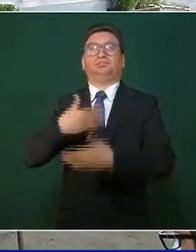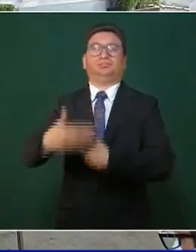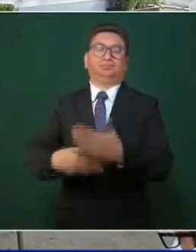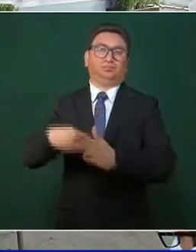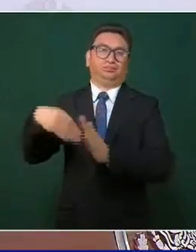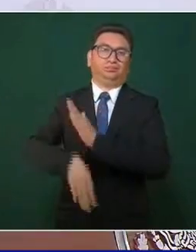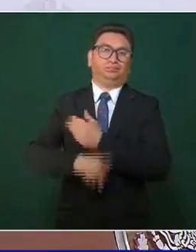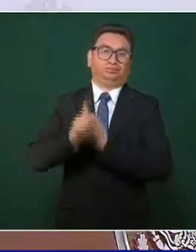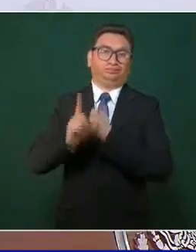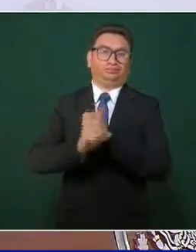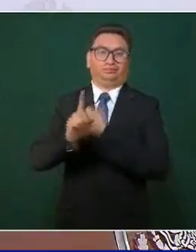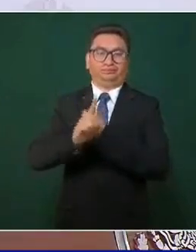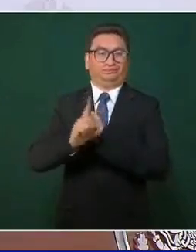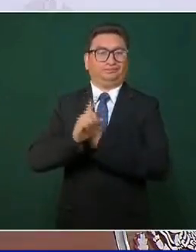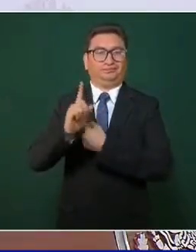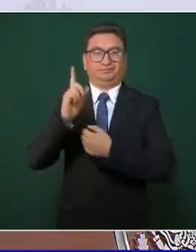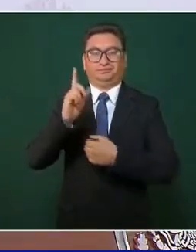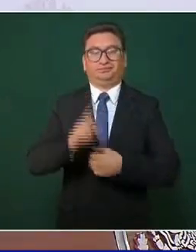Eso ya vino a